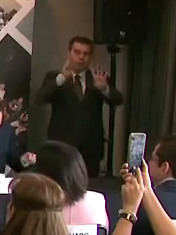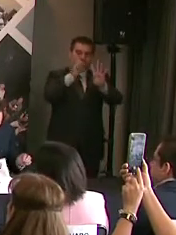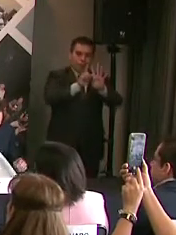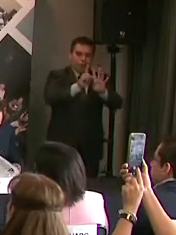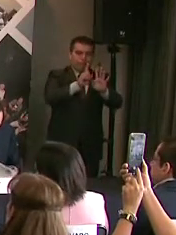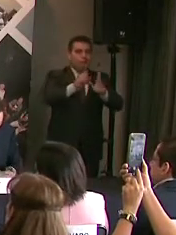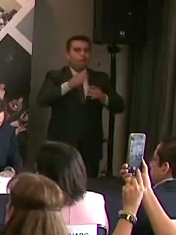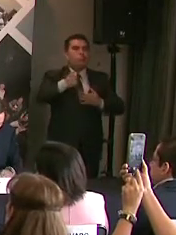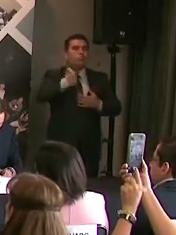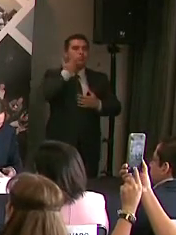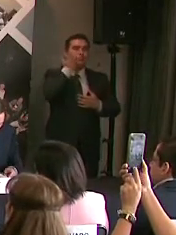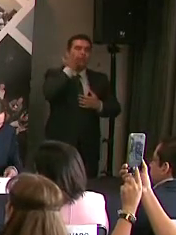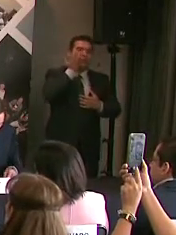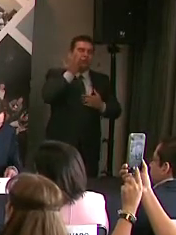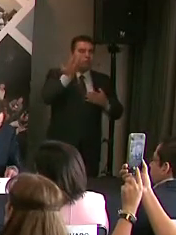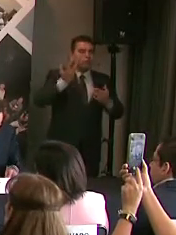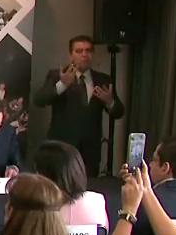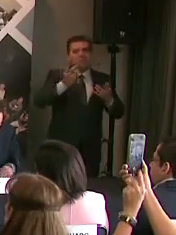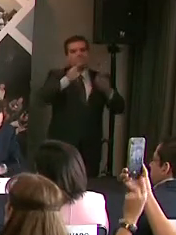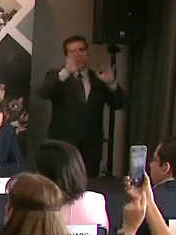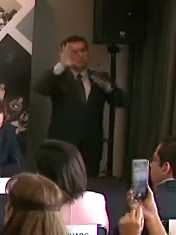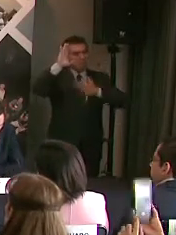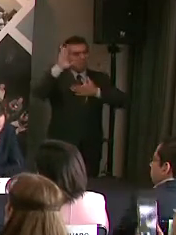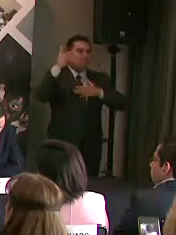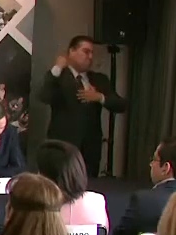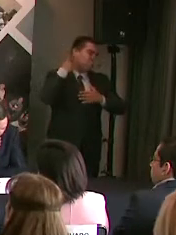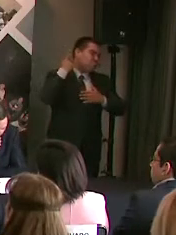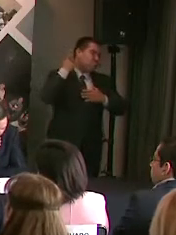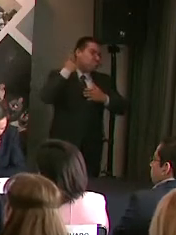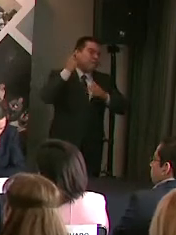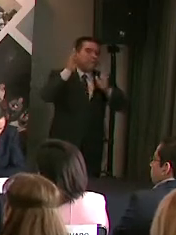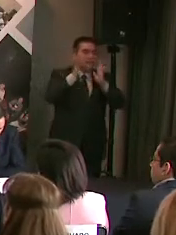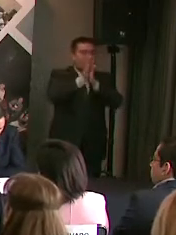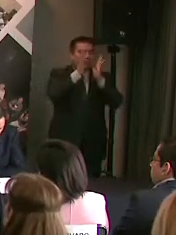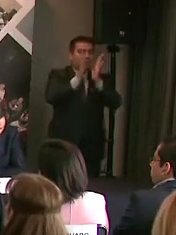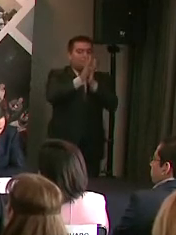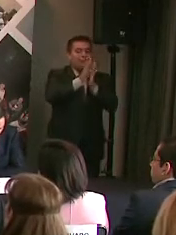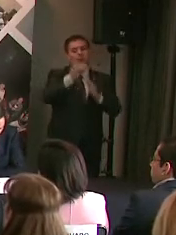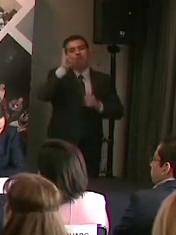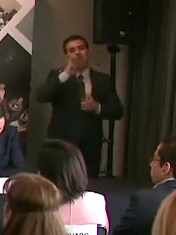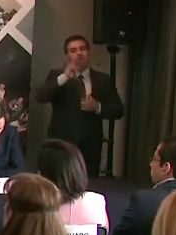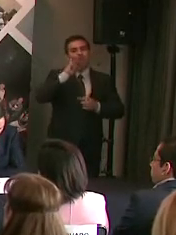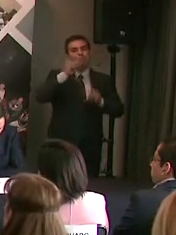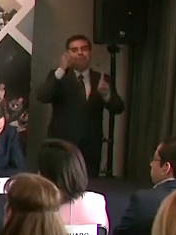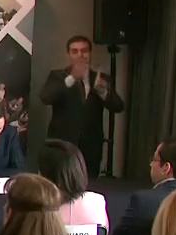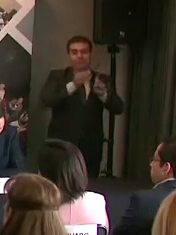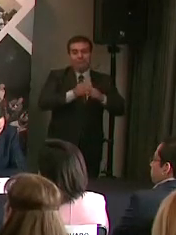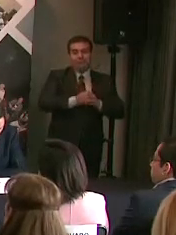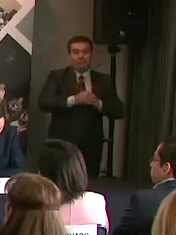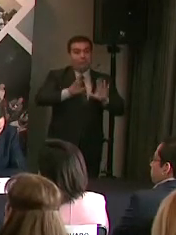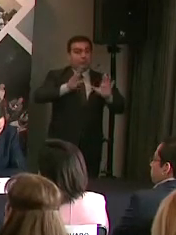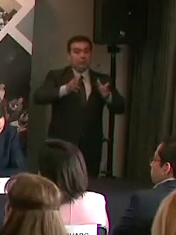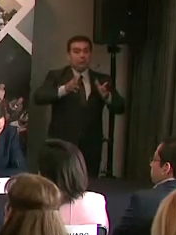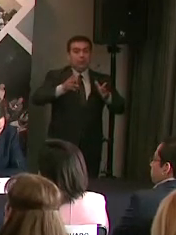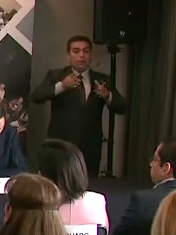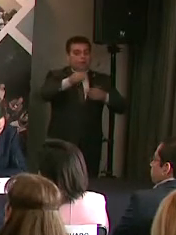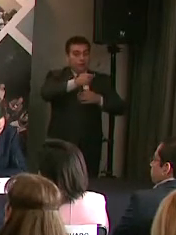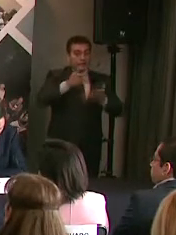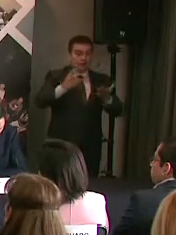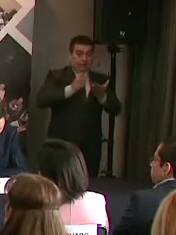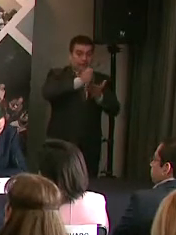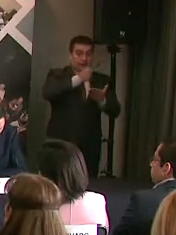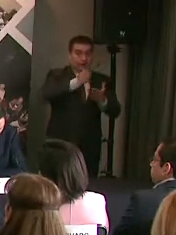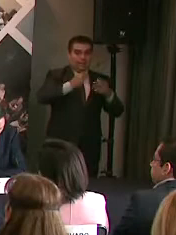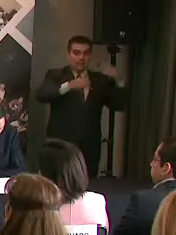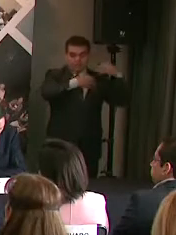y alcanzar el triunfo son los objetivos de las mujeres. Una vez en el cargo, la tarea